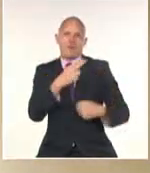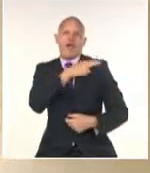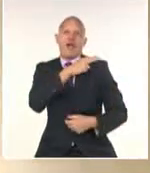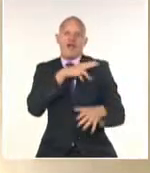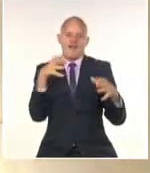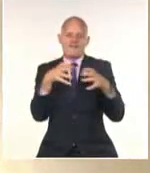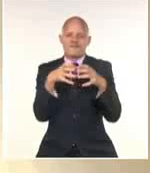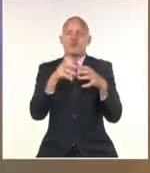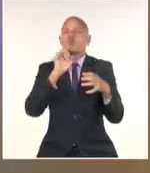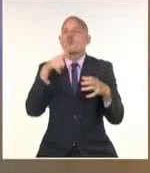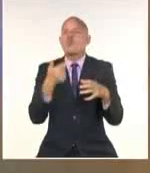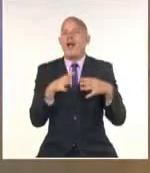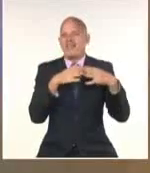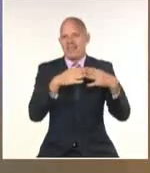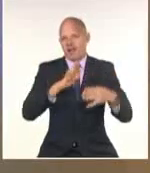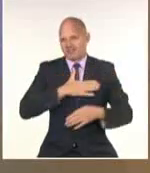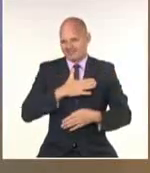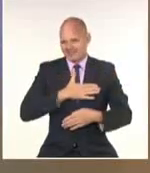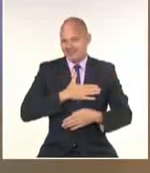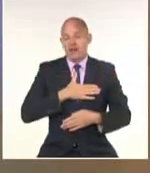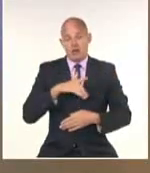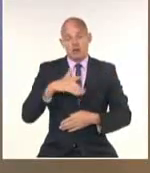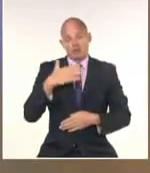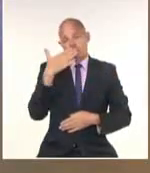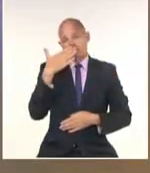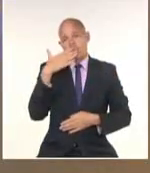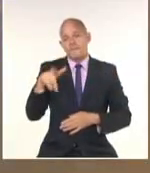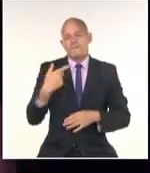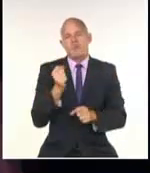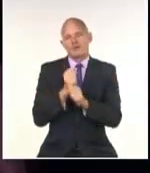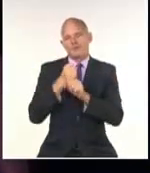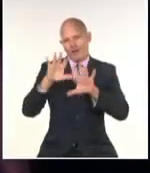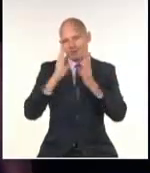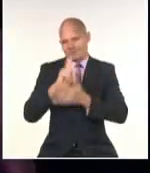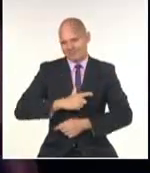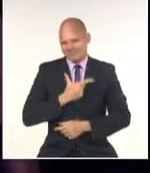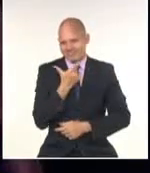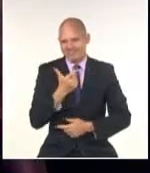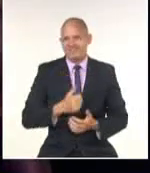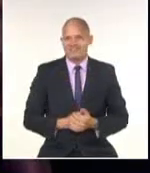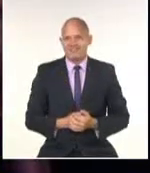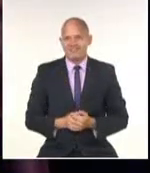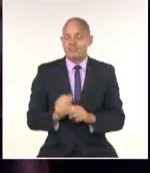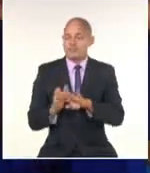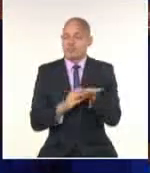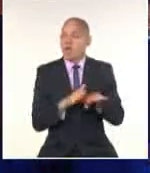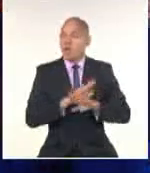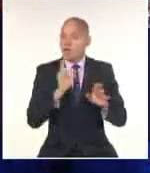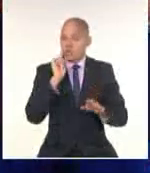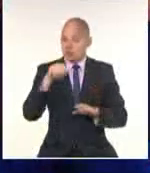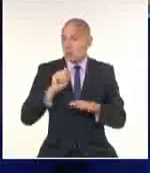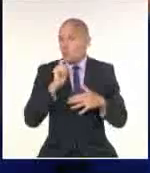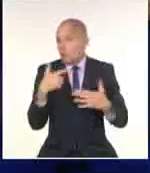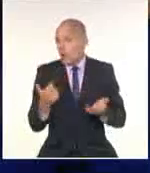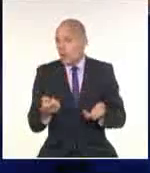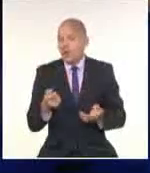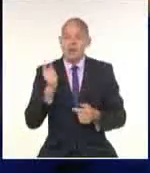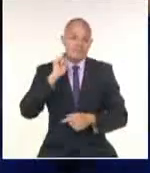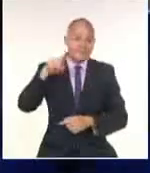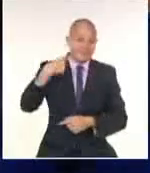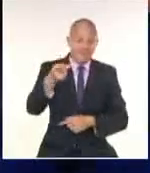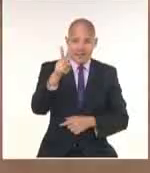de Montaña de Granma, recibió la distinción por la cultura cubana. En la ceremonia final trascendió que para el